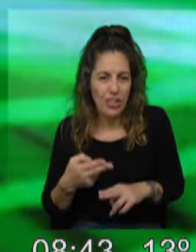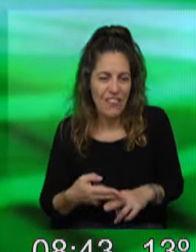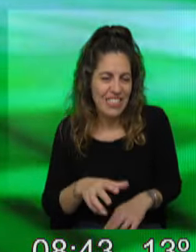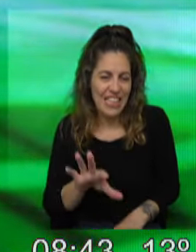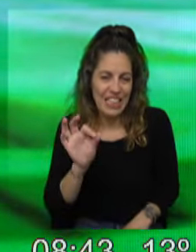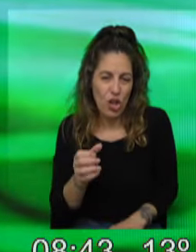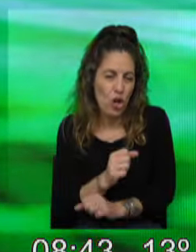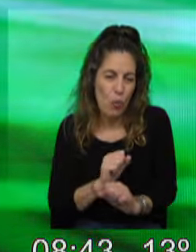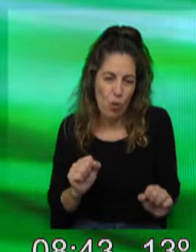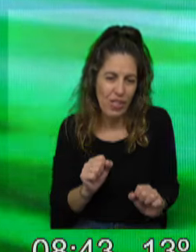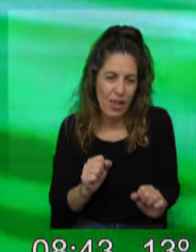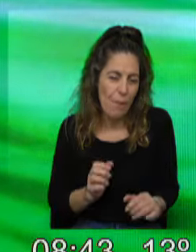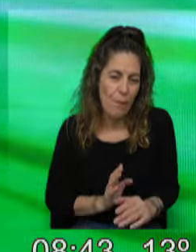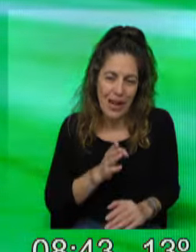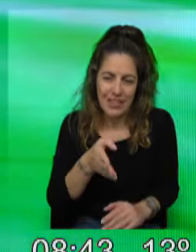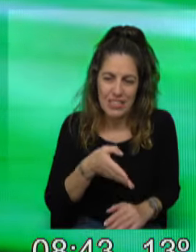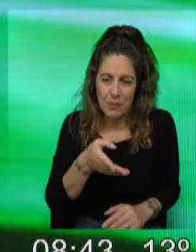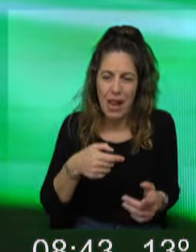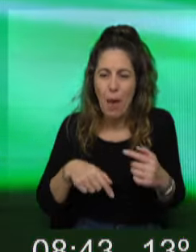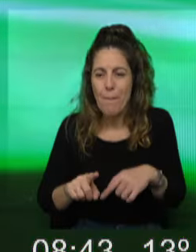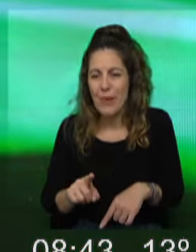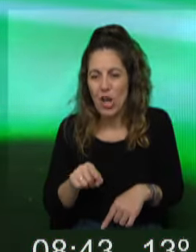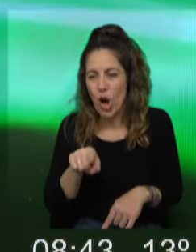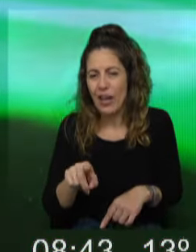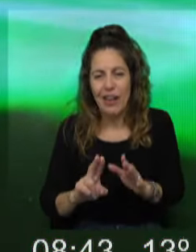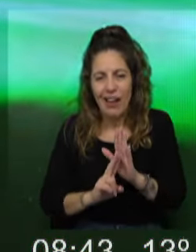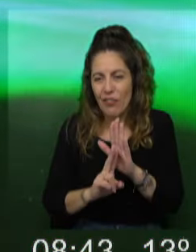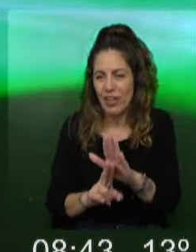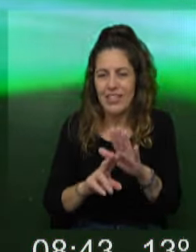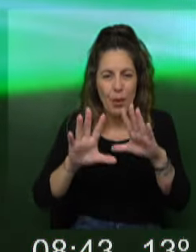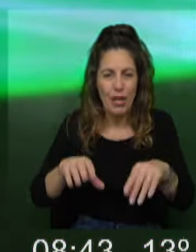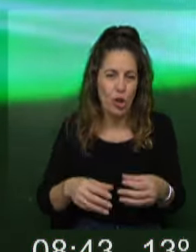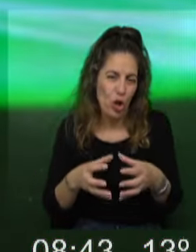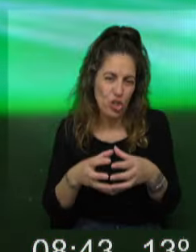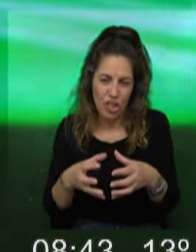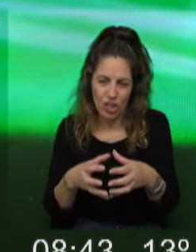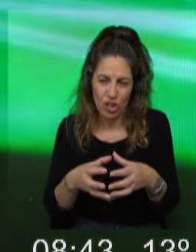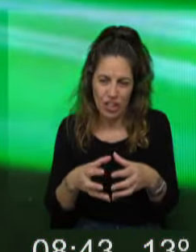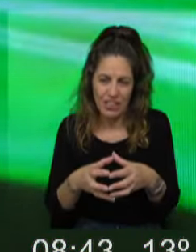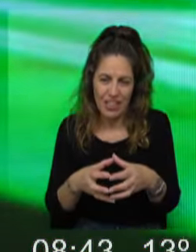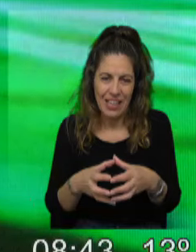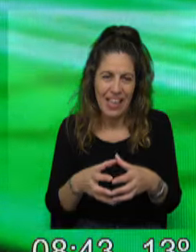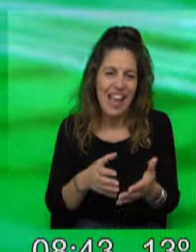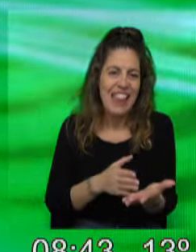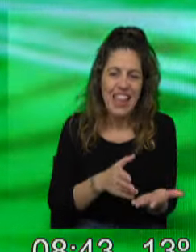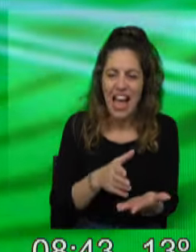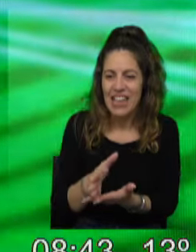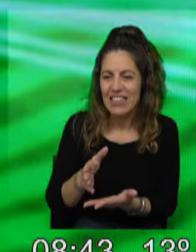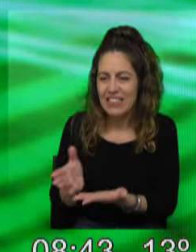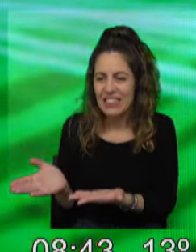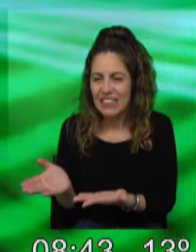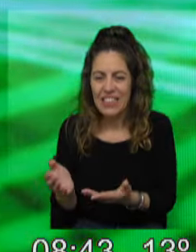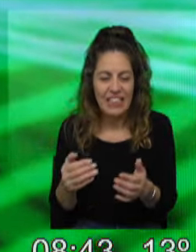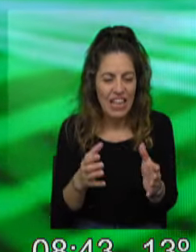jugar pero él este es la referencia para todos los sectores y las líneas entre las